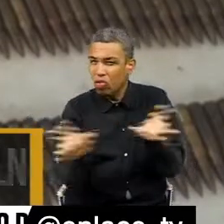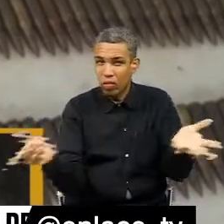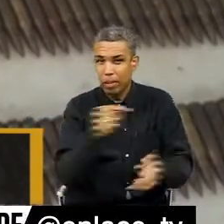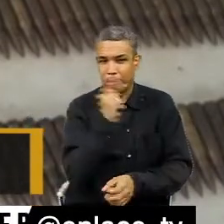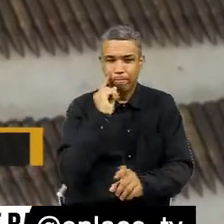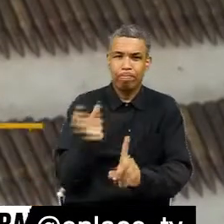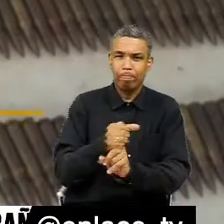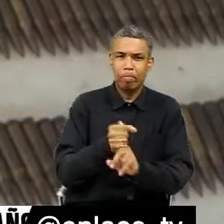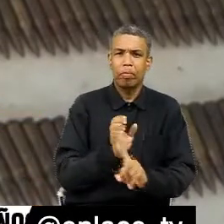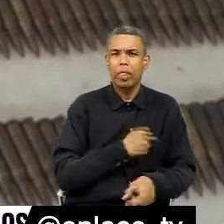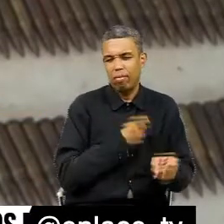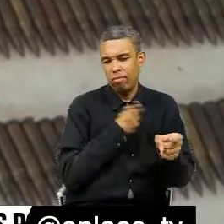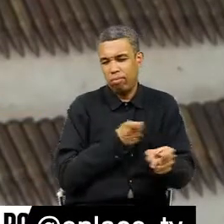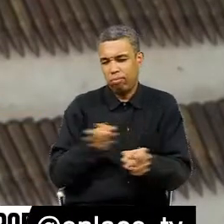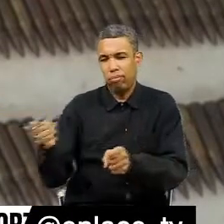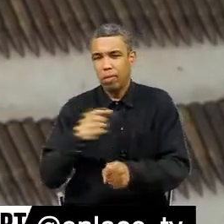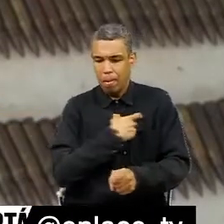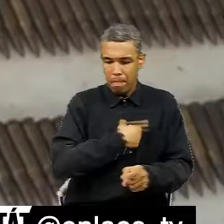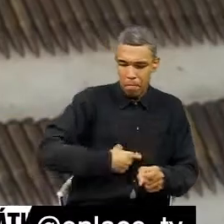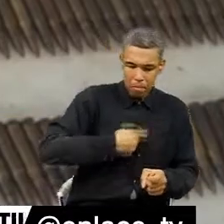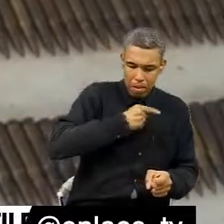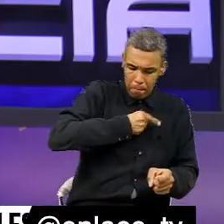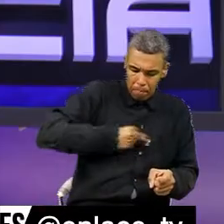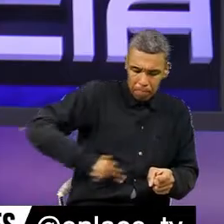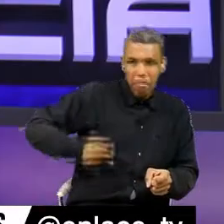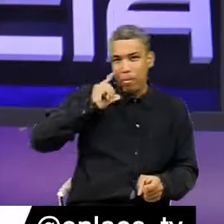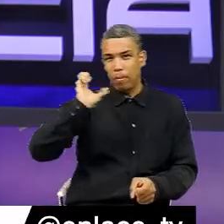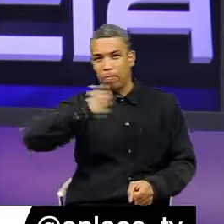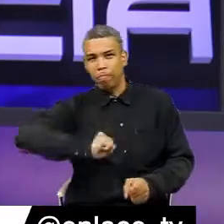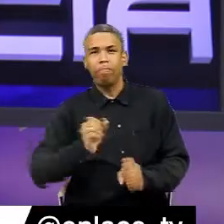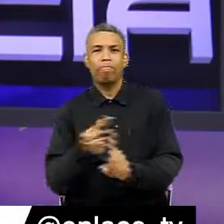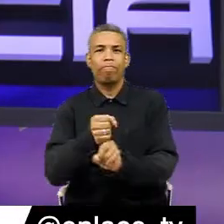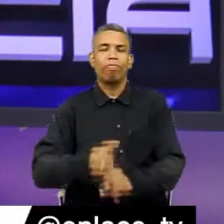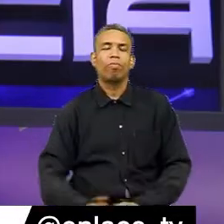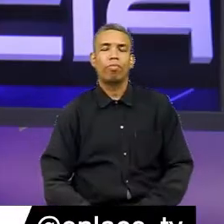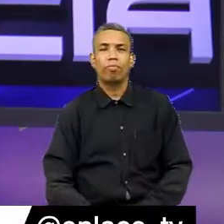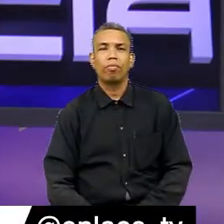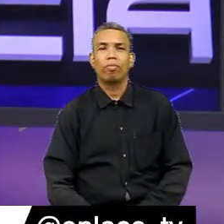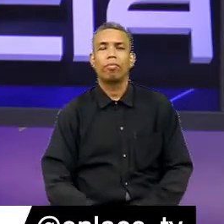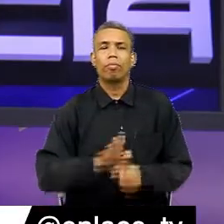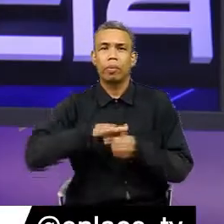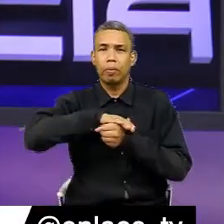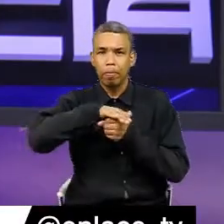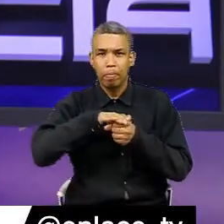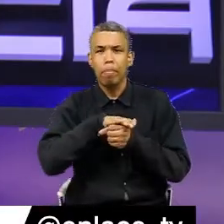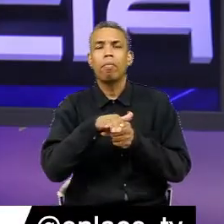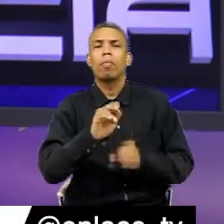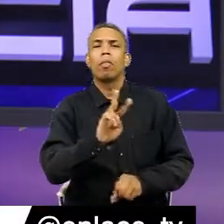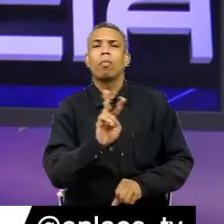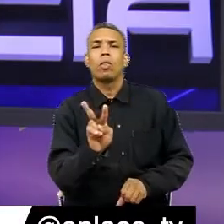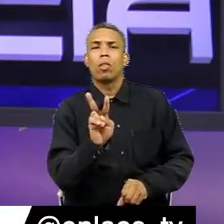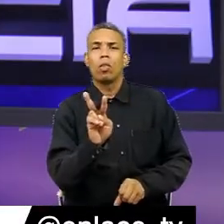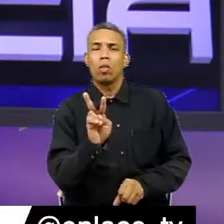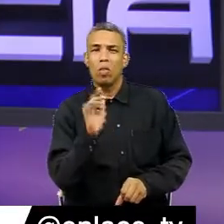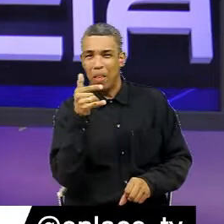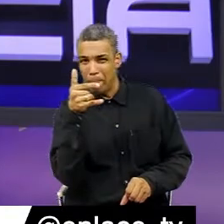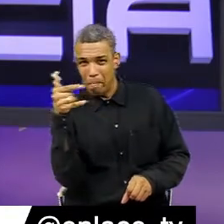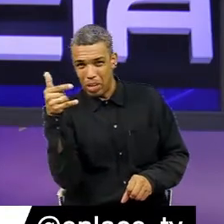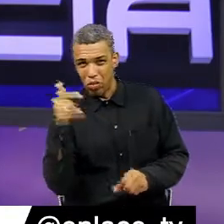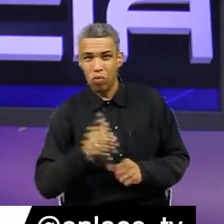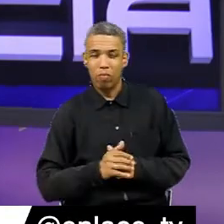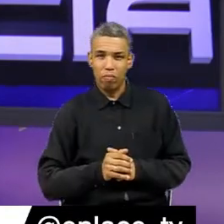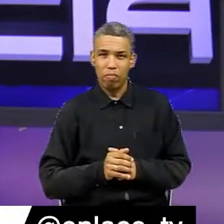y ametralladoras fueron incautados por el ejército. La comunidad del barrio 22 de marzo reclama pronta mediación